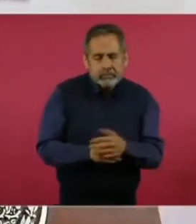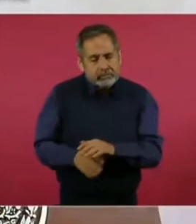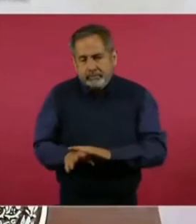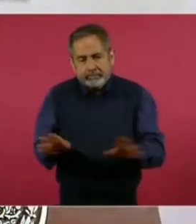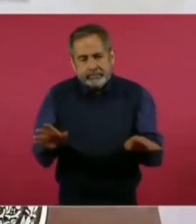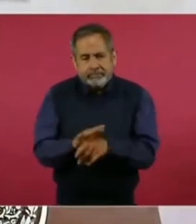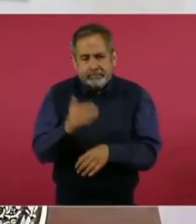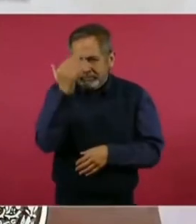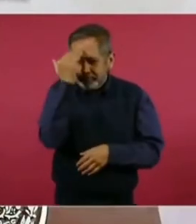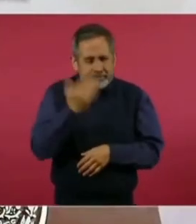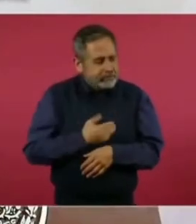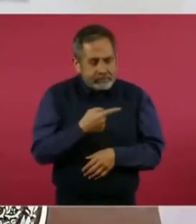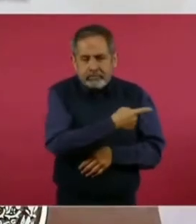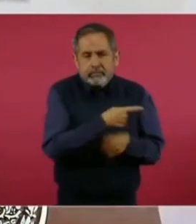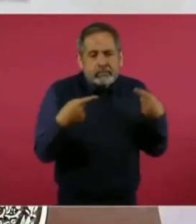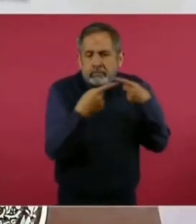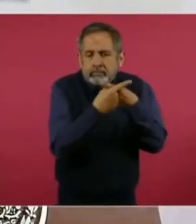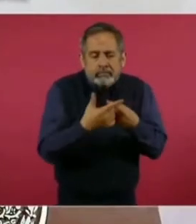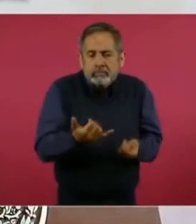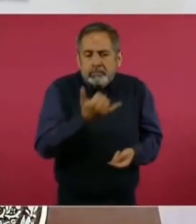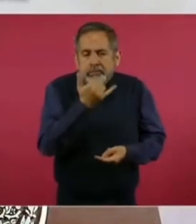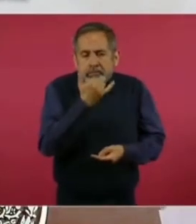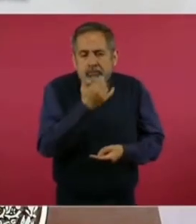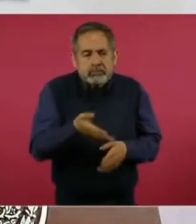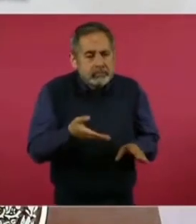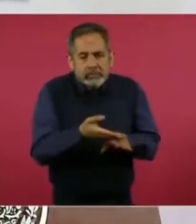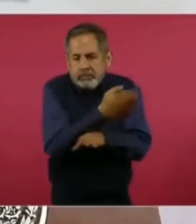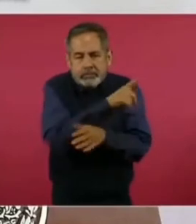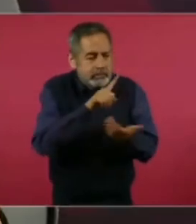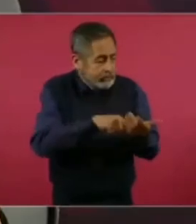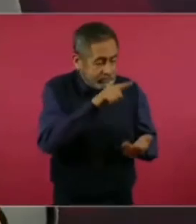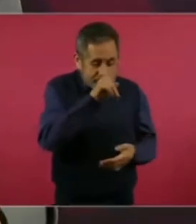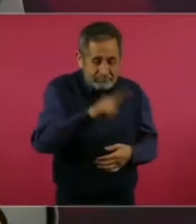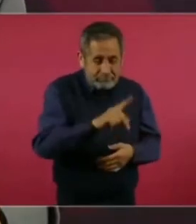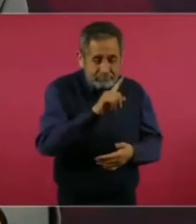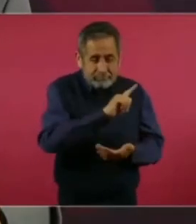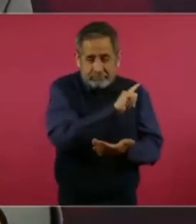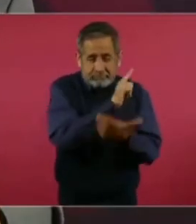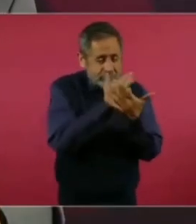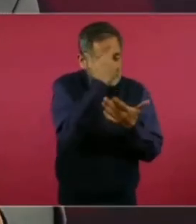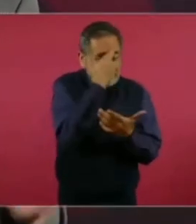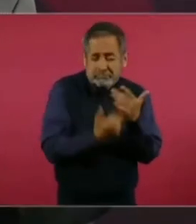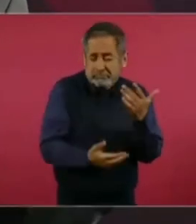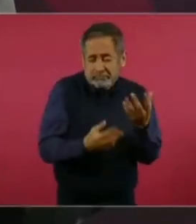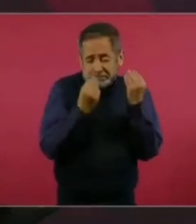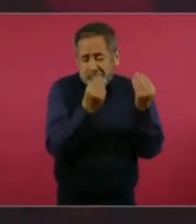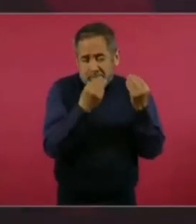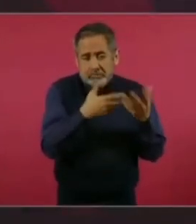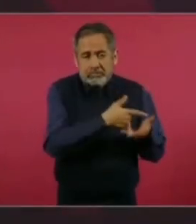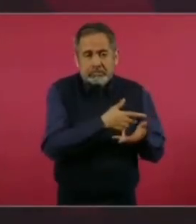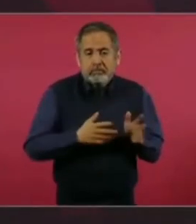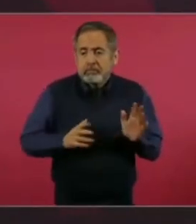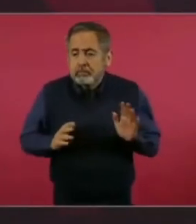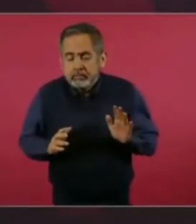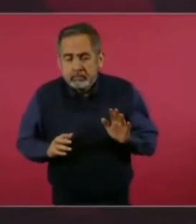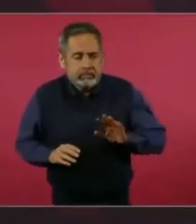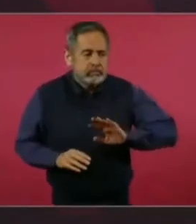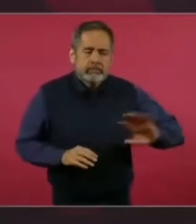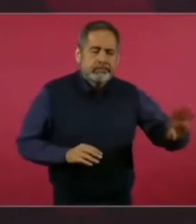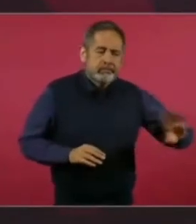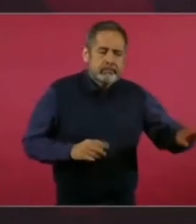un contrasentido, una violación flagrante a la Constitución, un